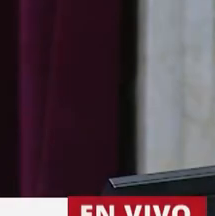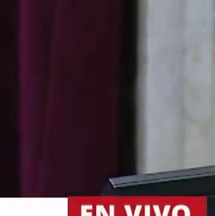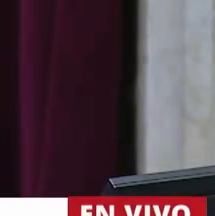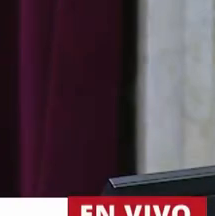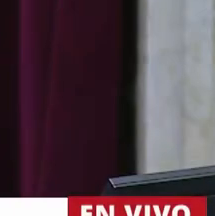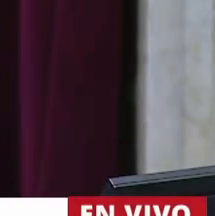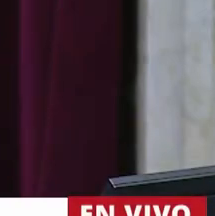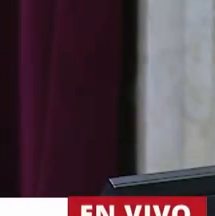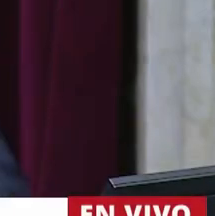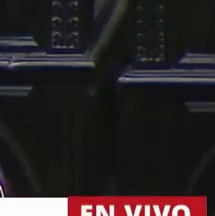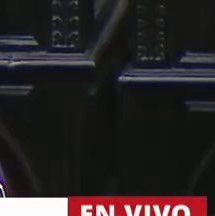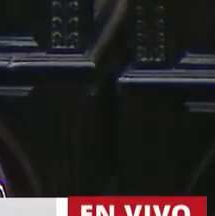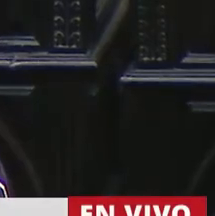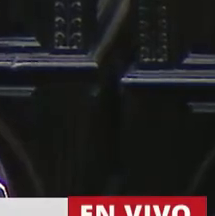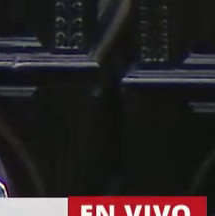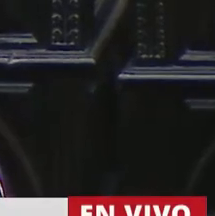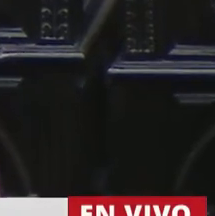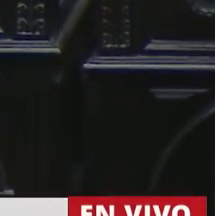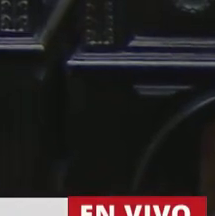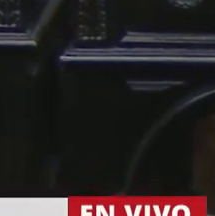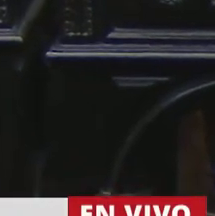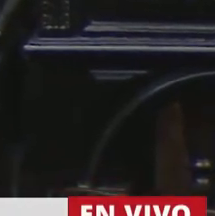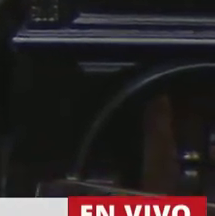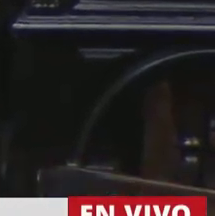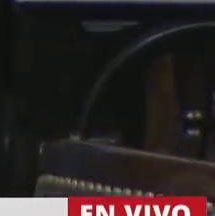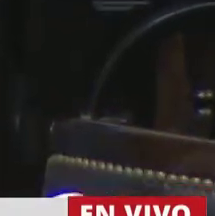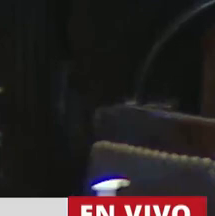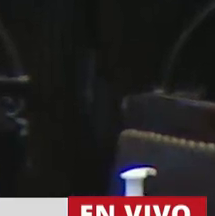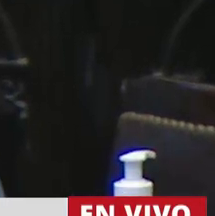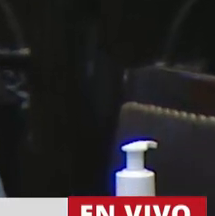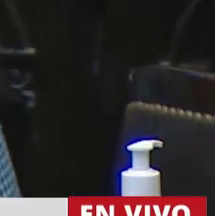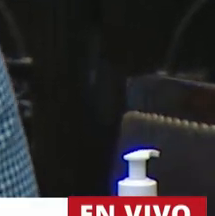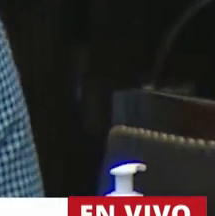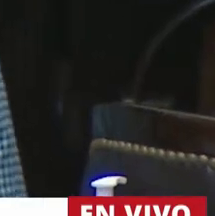Continúa en el uso de la palabra la diputada por la provincia de Mendoza, Claudia Najum.